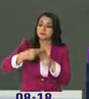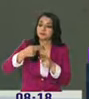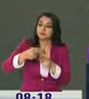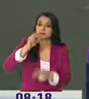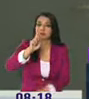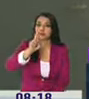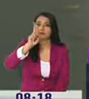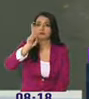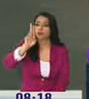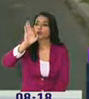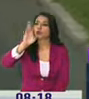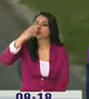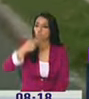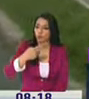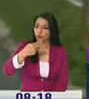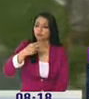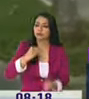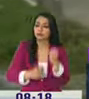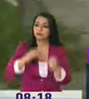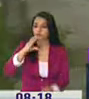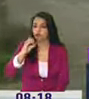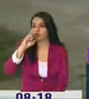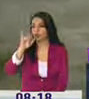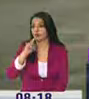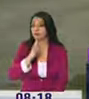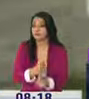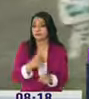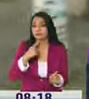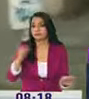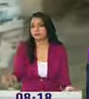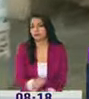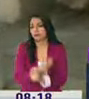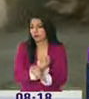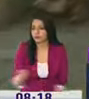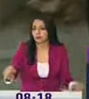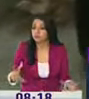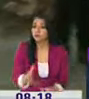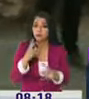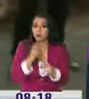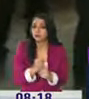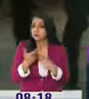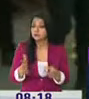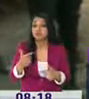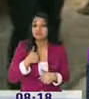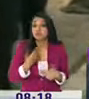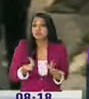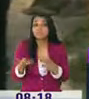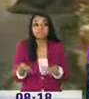No, la seguridad es ahorita una cosa imposible. La verdad es que no podemos nosotros hacer nada.